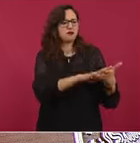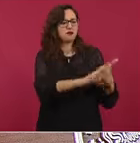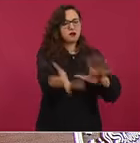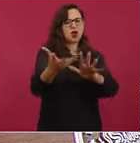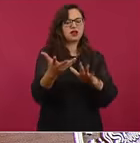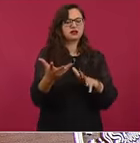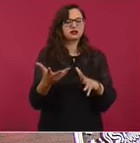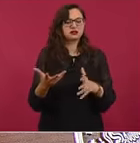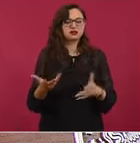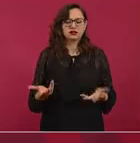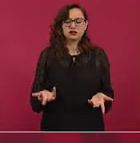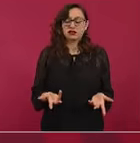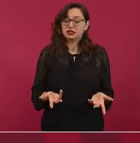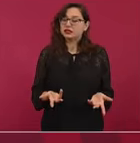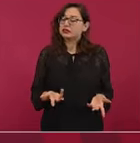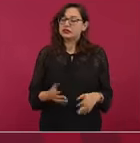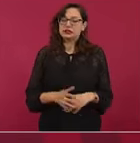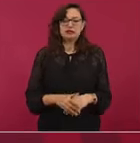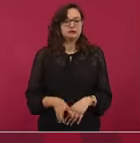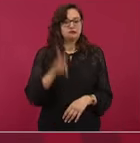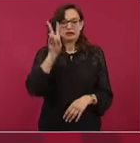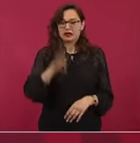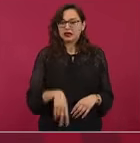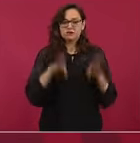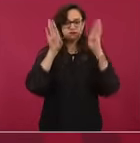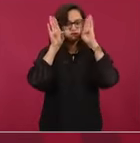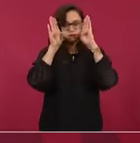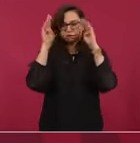Esa es su concepción, es